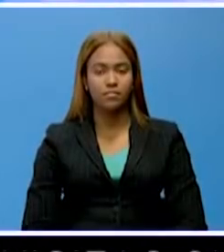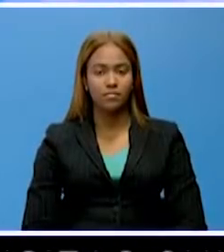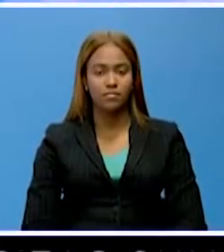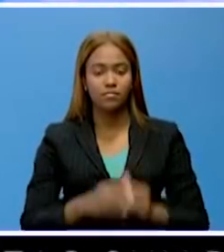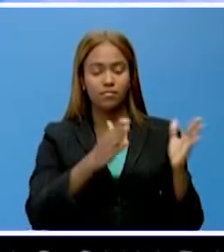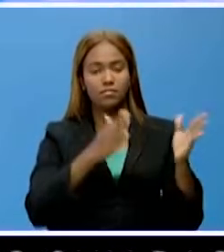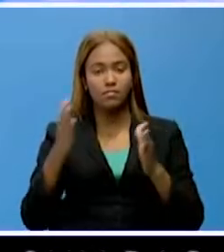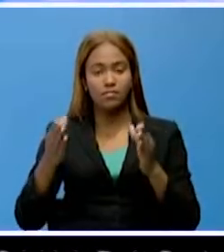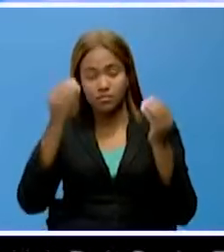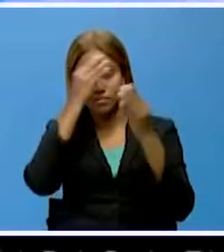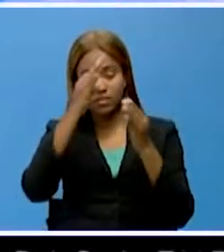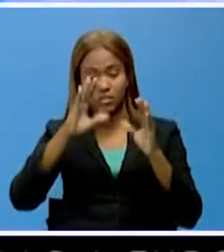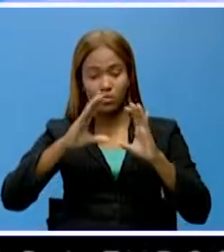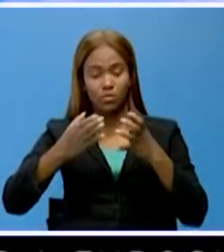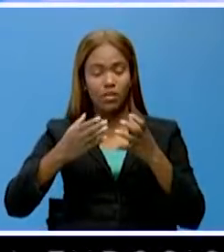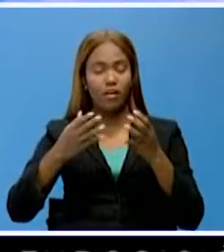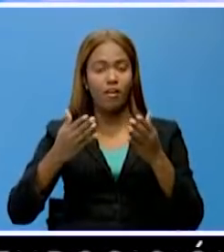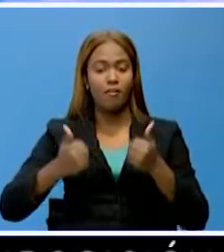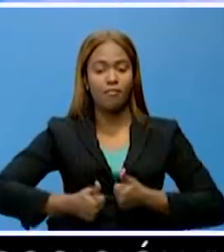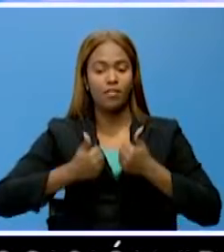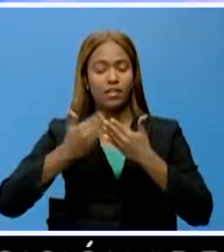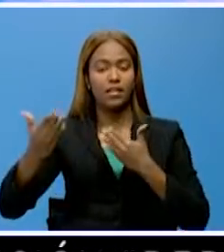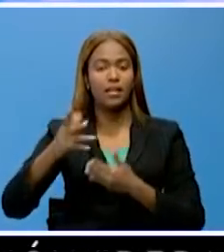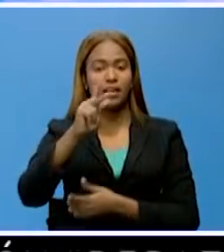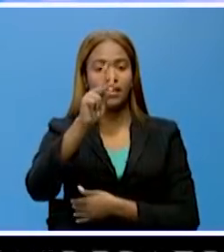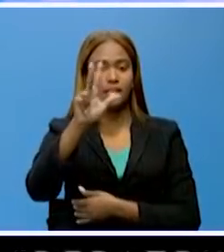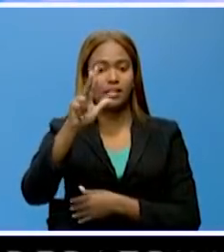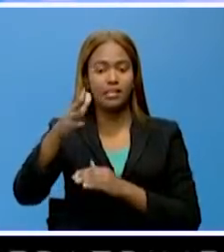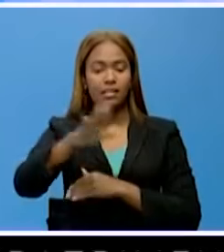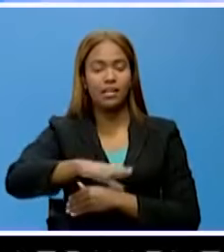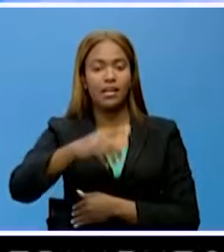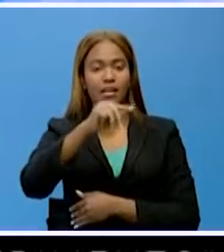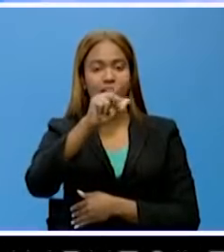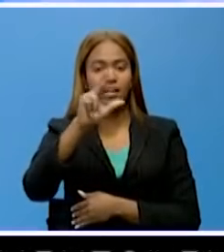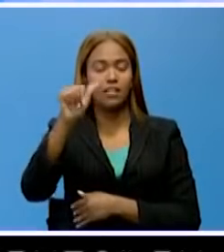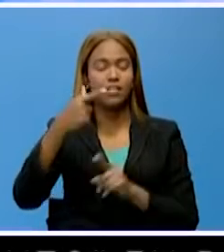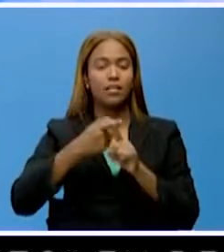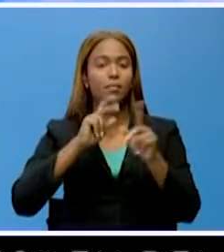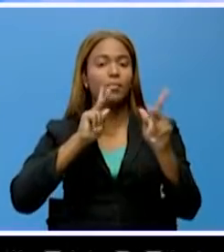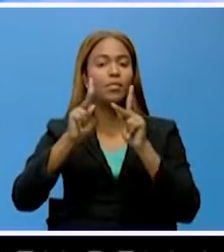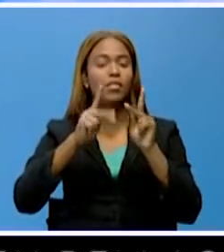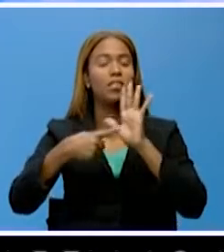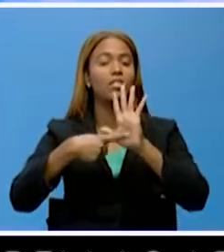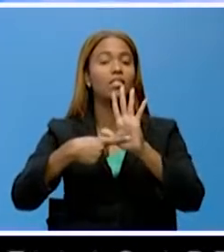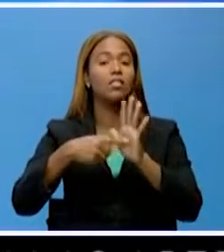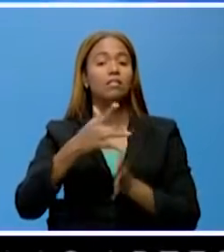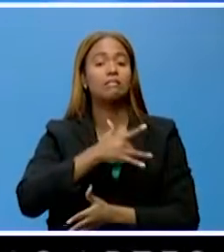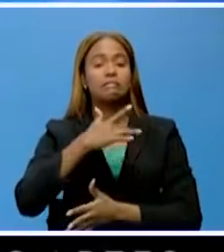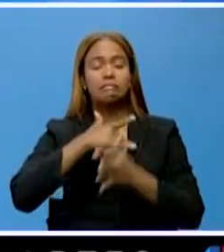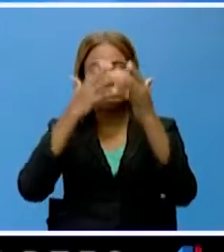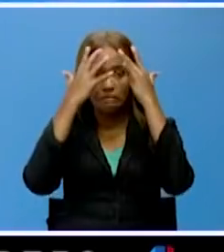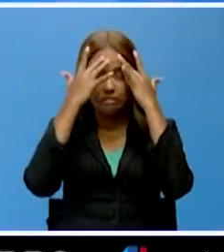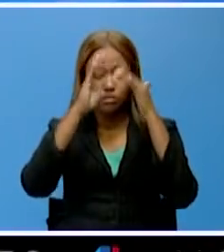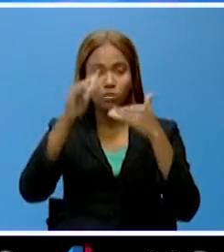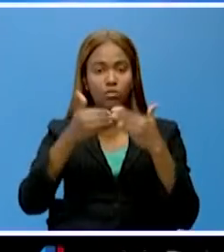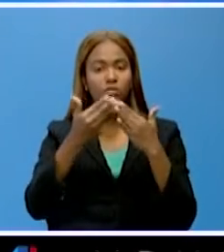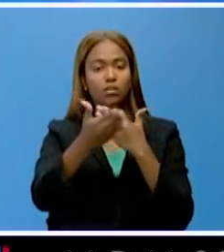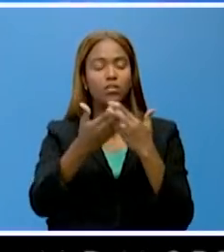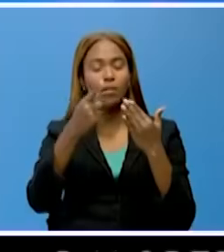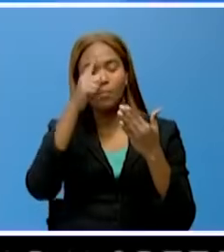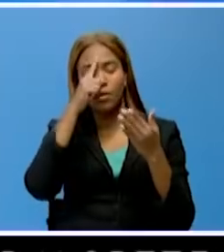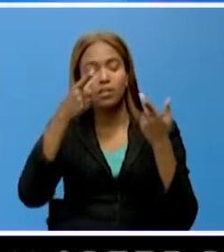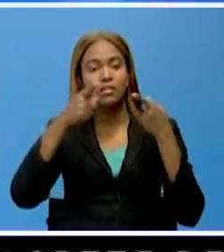En otra información, la Junta de Vecinos K3 del sector La Gallera de Puerto Plata mostró mucha preocupación, todo esto por